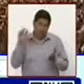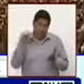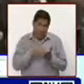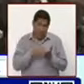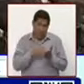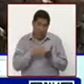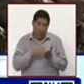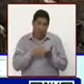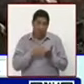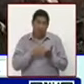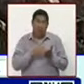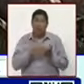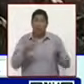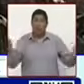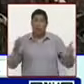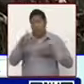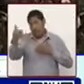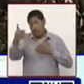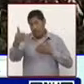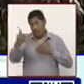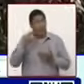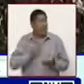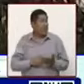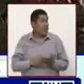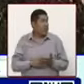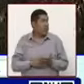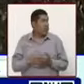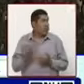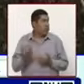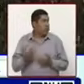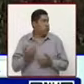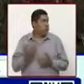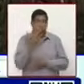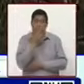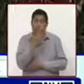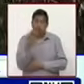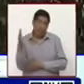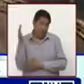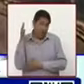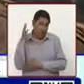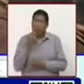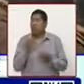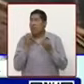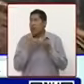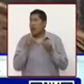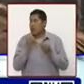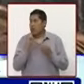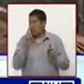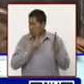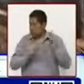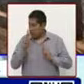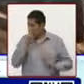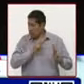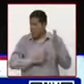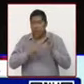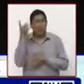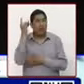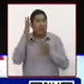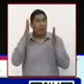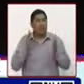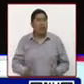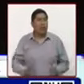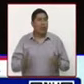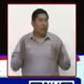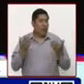2.669.000 hectáreas a nivel nacional. De estas, bueno, dentro de bosques, que es capaz lo que más nos preocupa a los